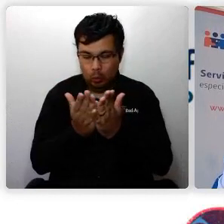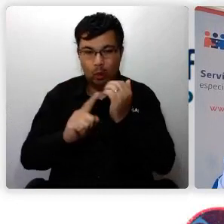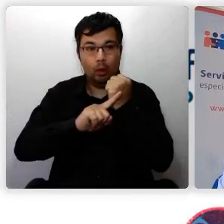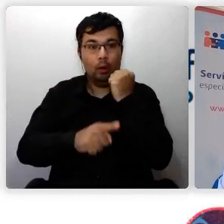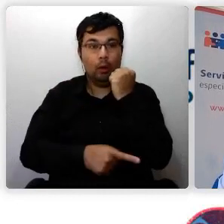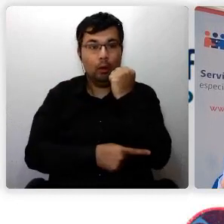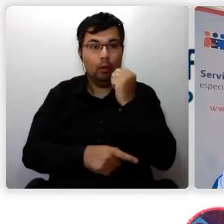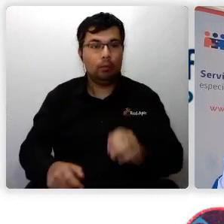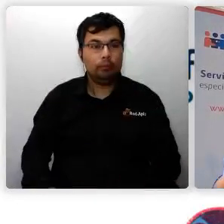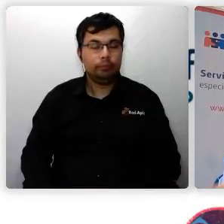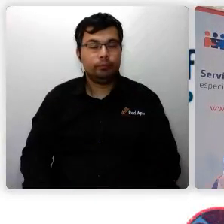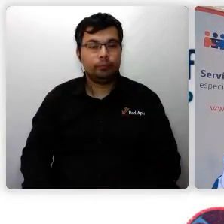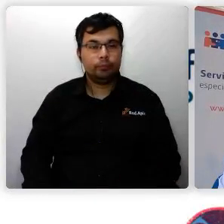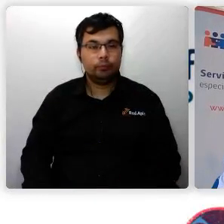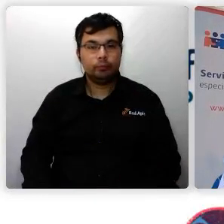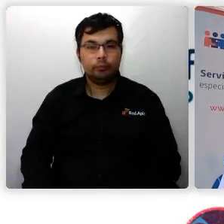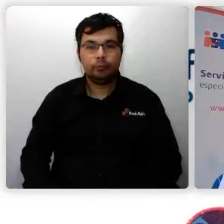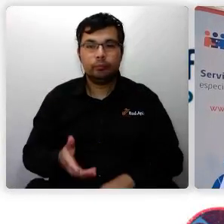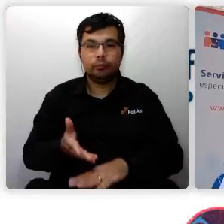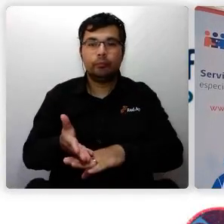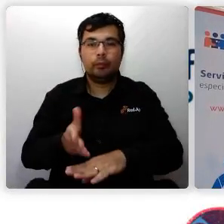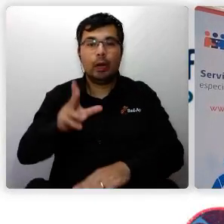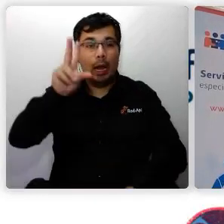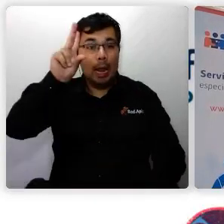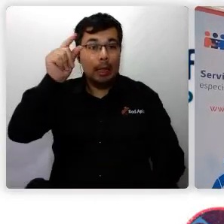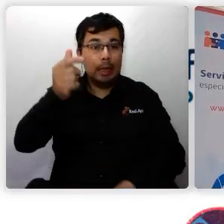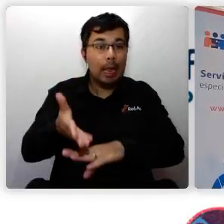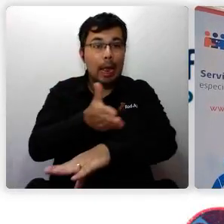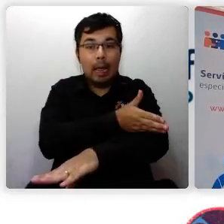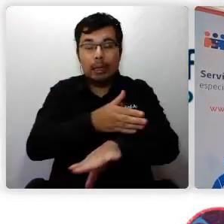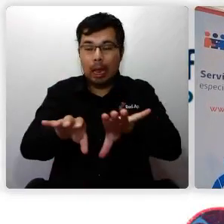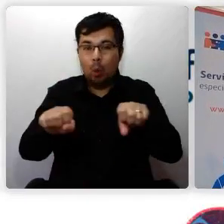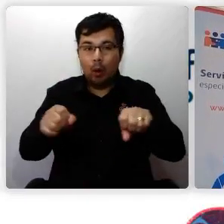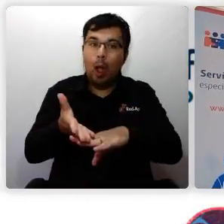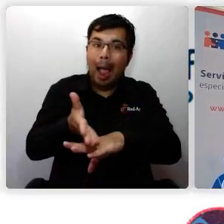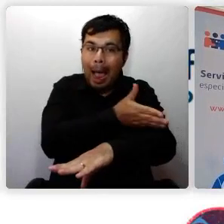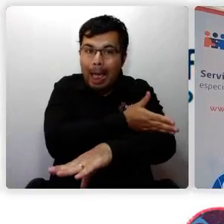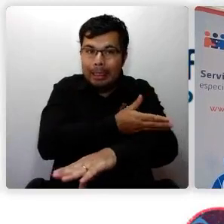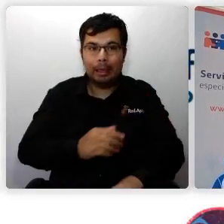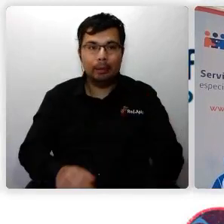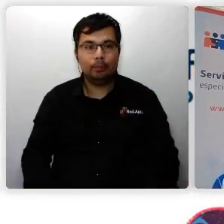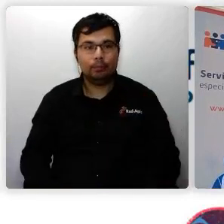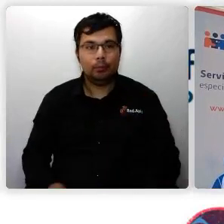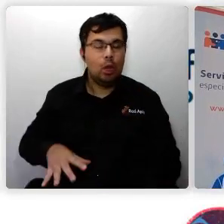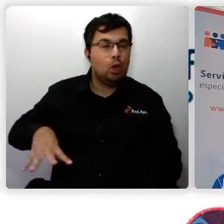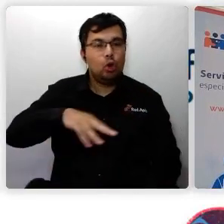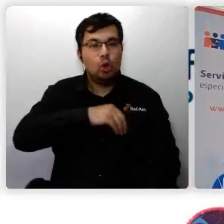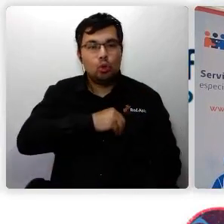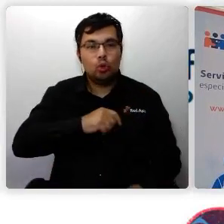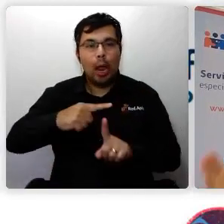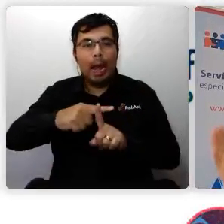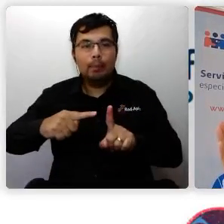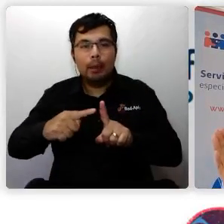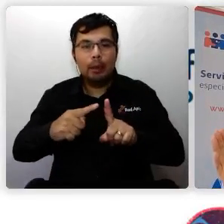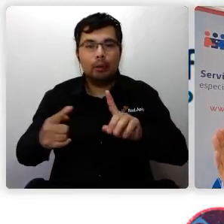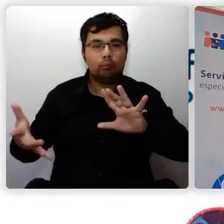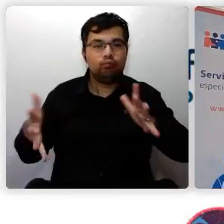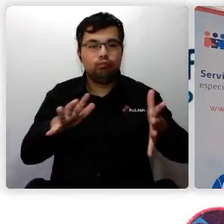la idea es llegar a un acuerdo frente a impuesto interno antes de. Entonces nosotros estamos en el medio el medio y actuamos como una instancia